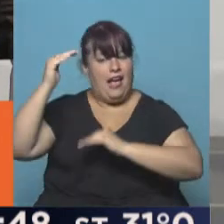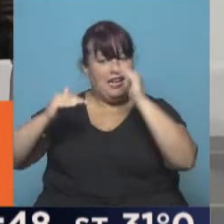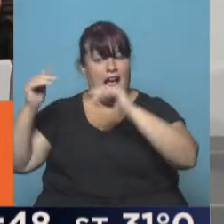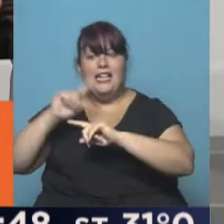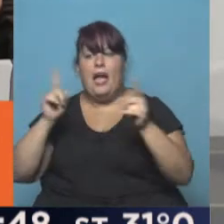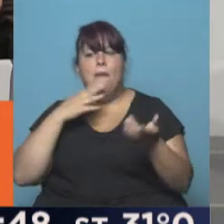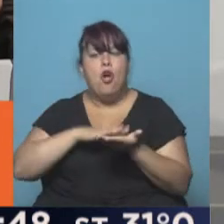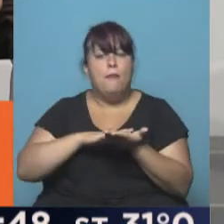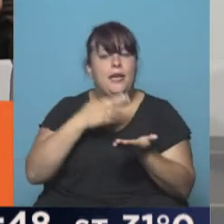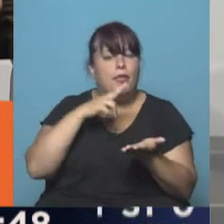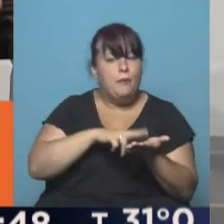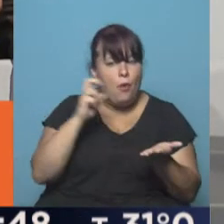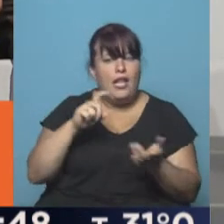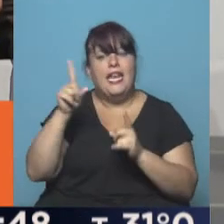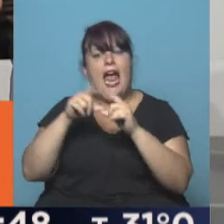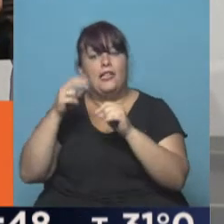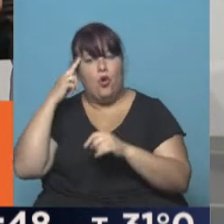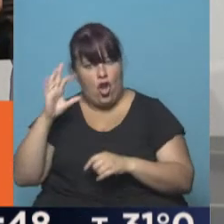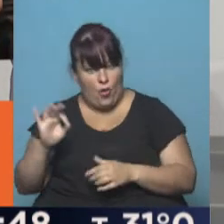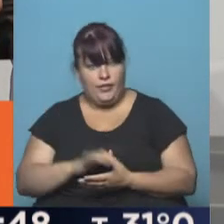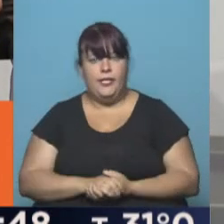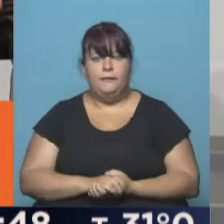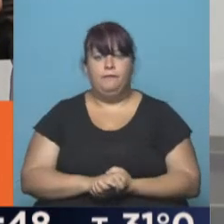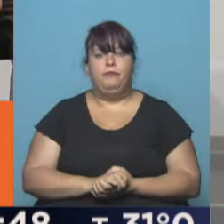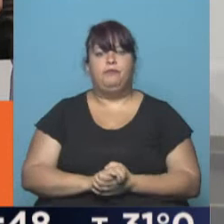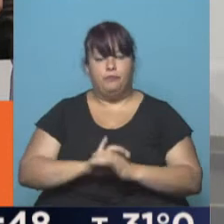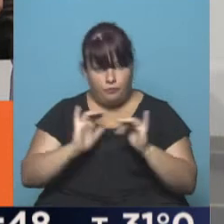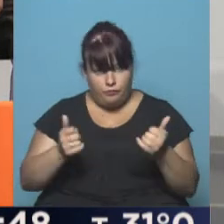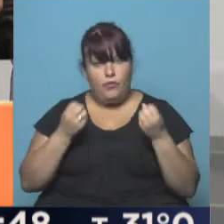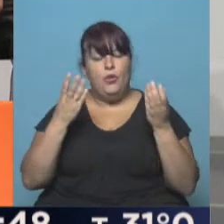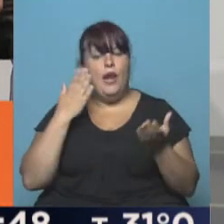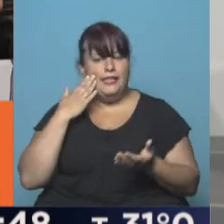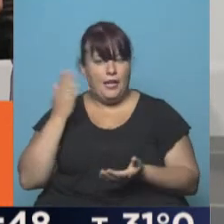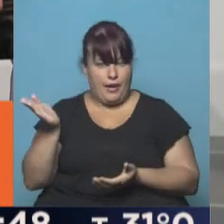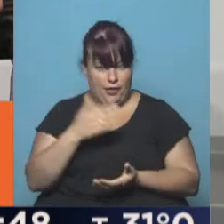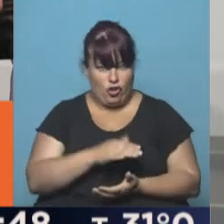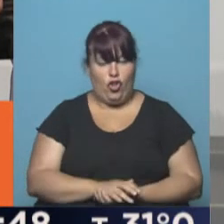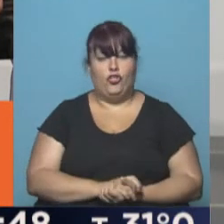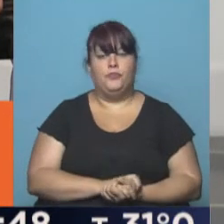del mínimo no imponible ni la del artículo 90. Sí, muy buenas tardes para todos.